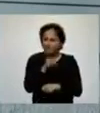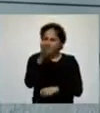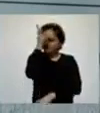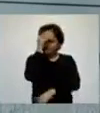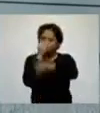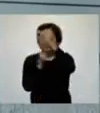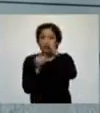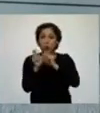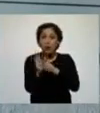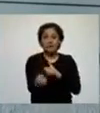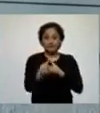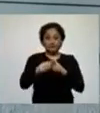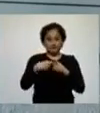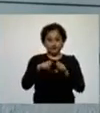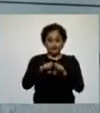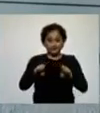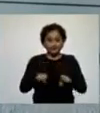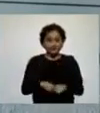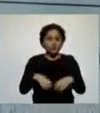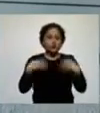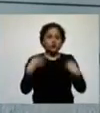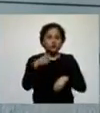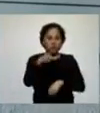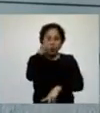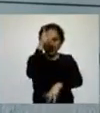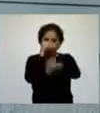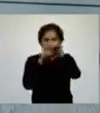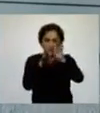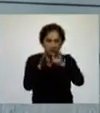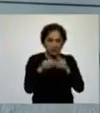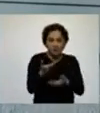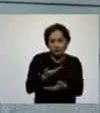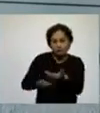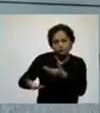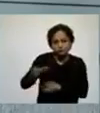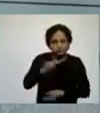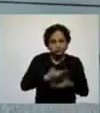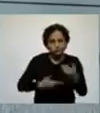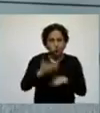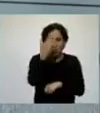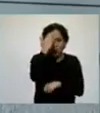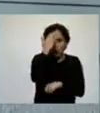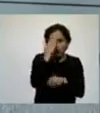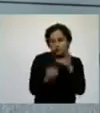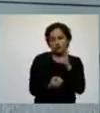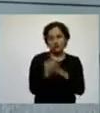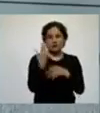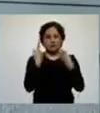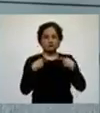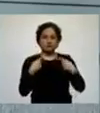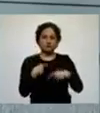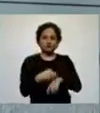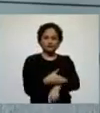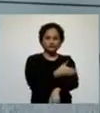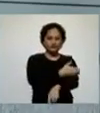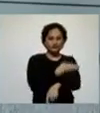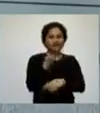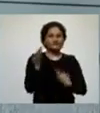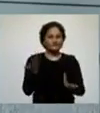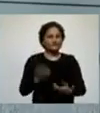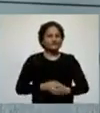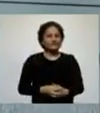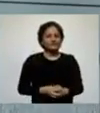estar en este grupo. El trabajo en equipo, el socializar más, el conocer a tus compañeros. Es súper importante que en